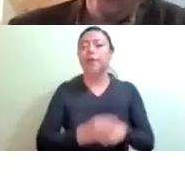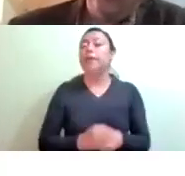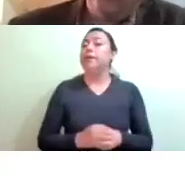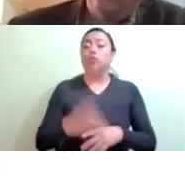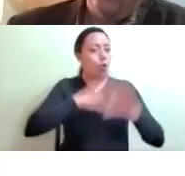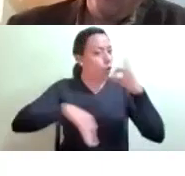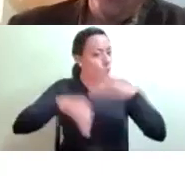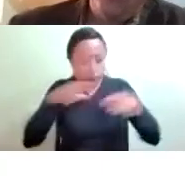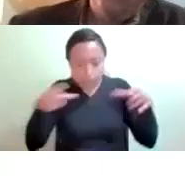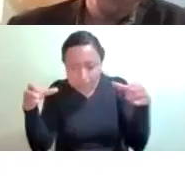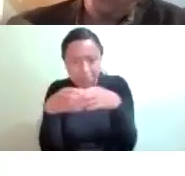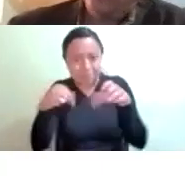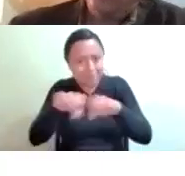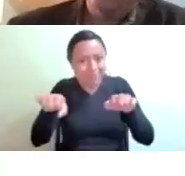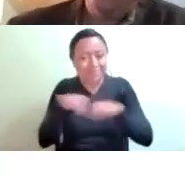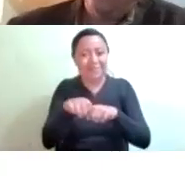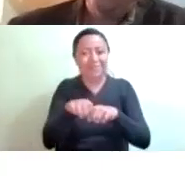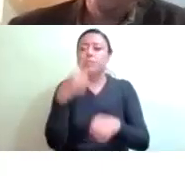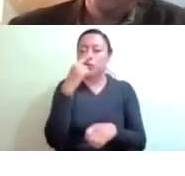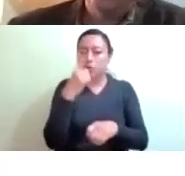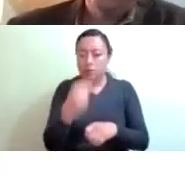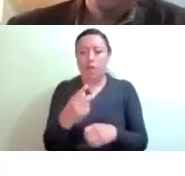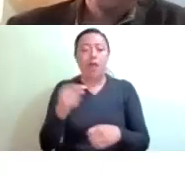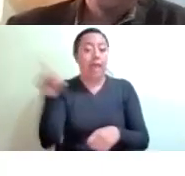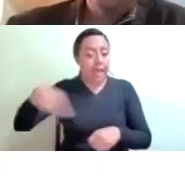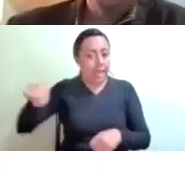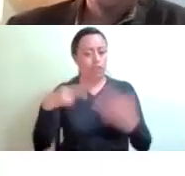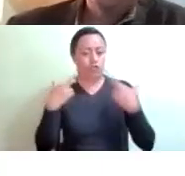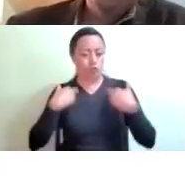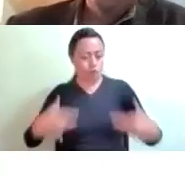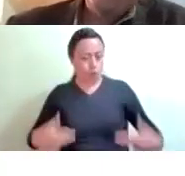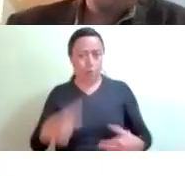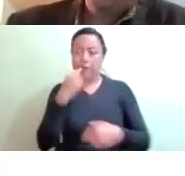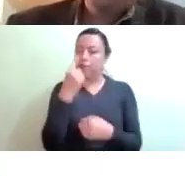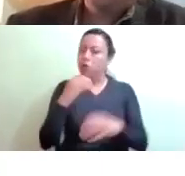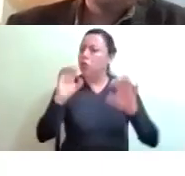sino una operación en forma en la que se hace un cateo con